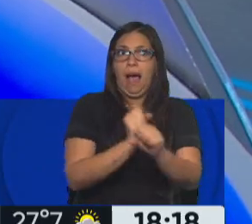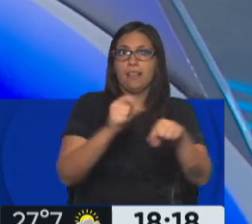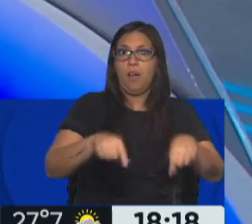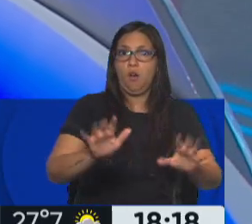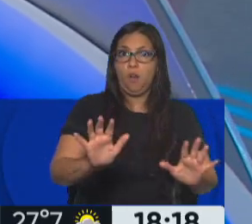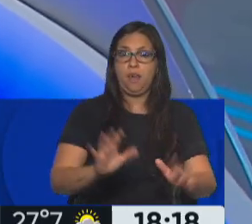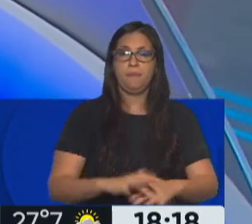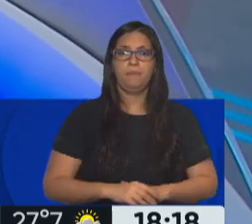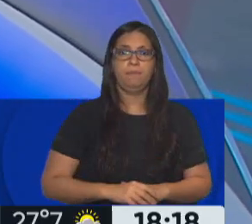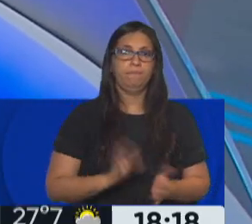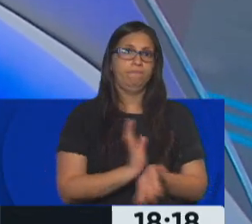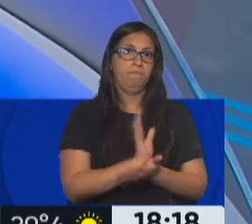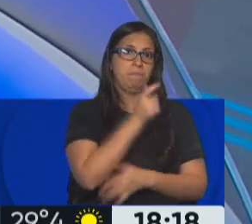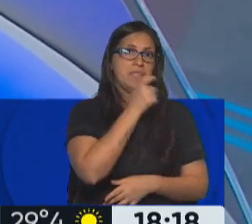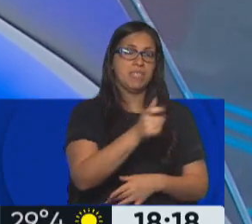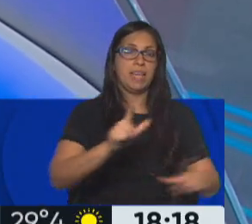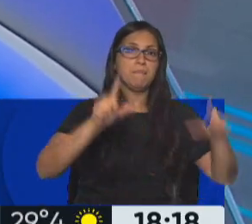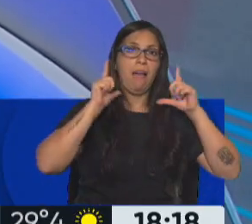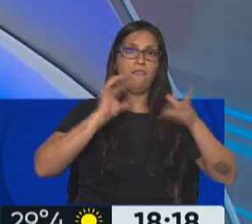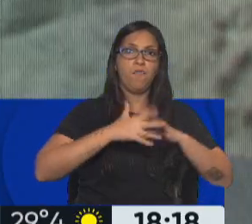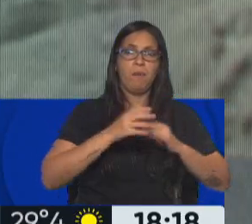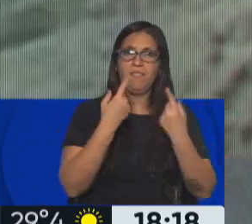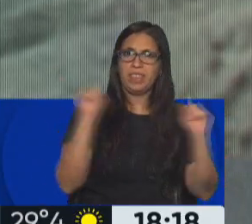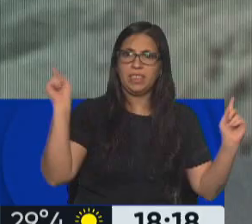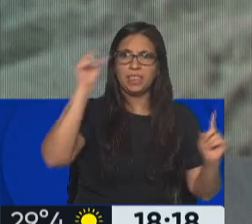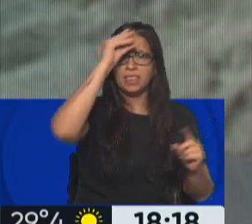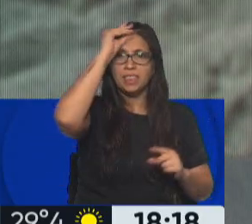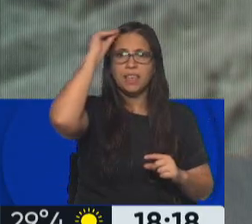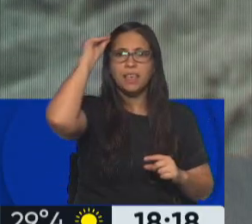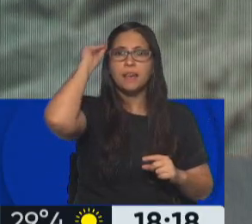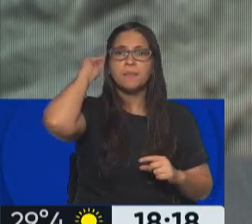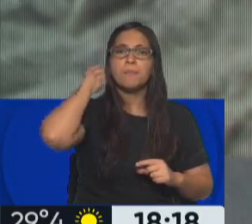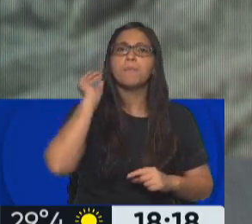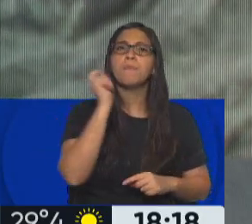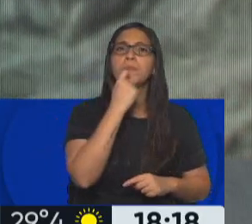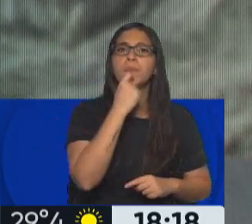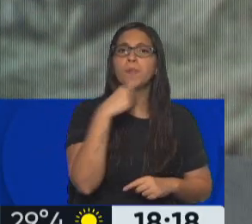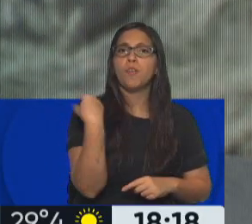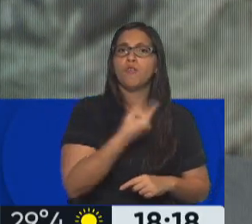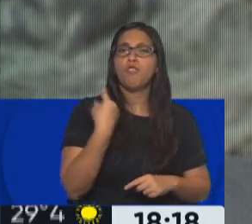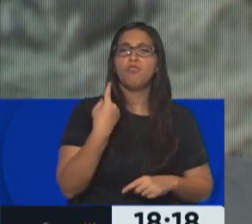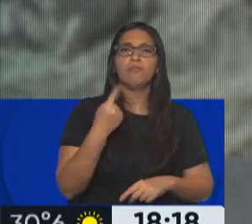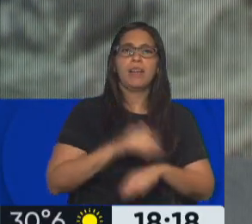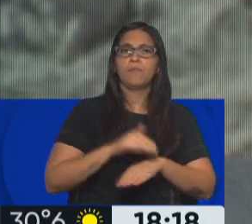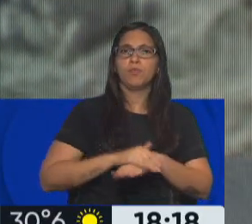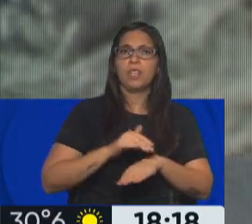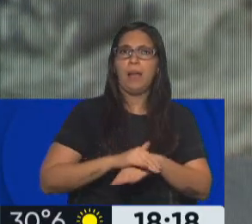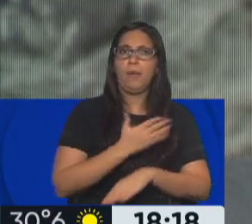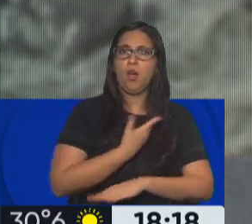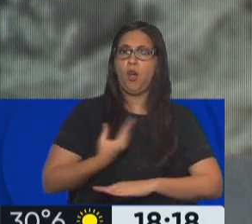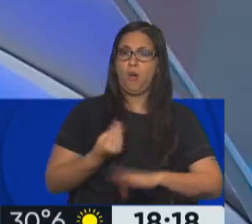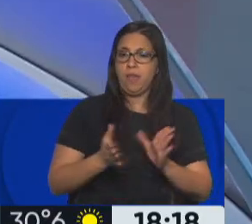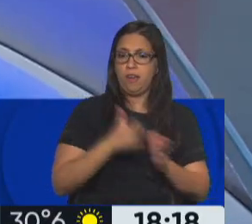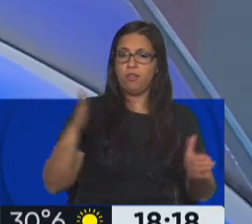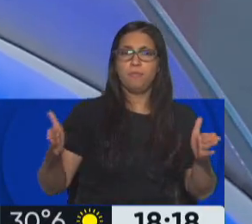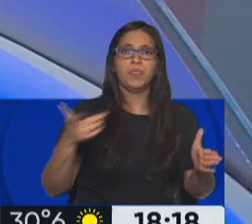mensaje totalmente bastante diferente, ¿no? Desde que, bueno, se hacen cargo del gobierno, o por lo menos de los